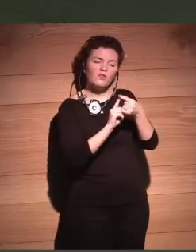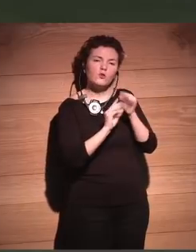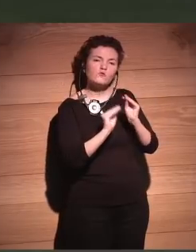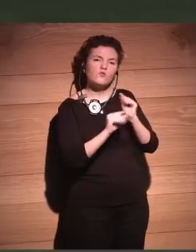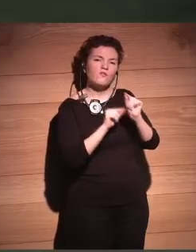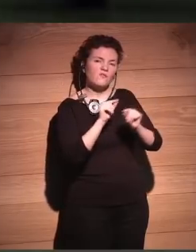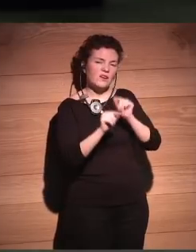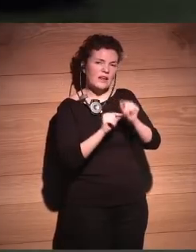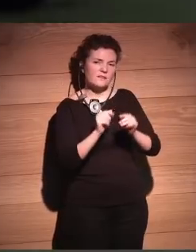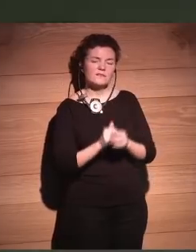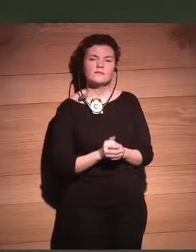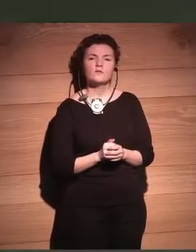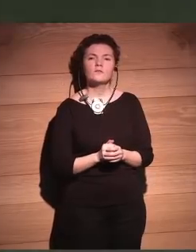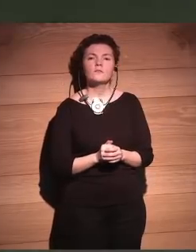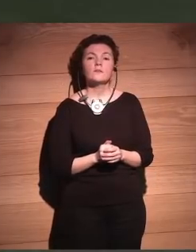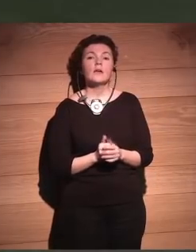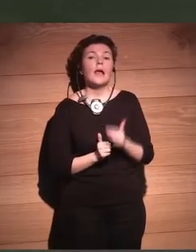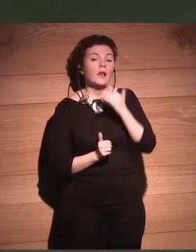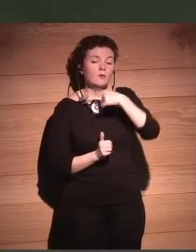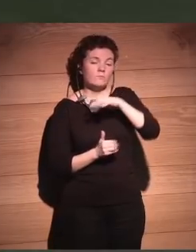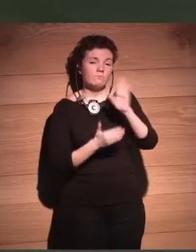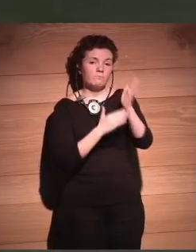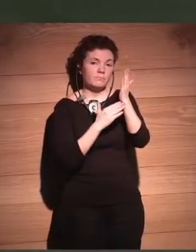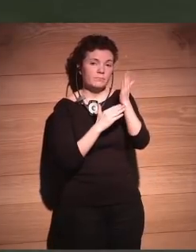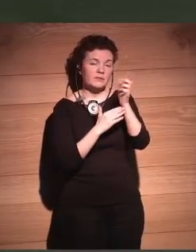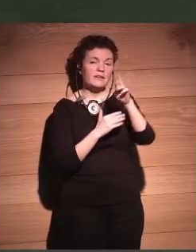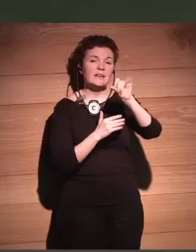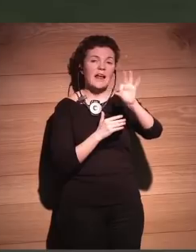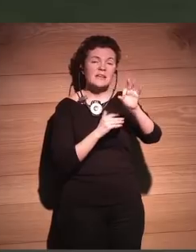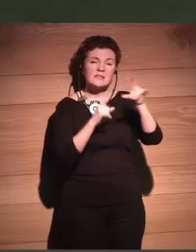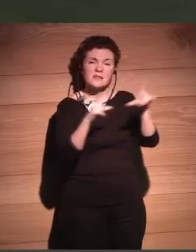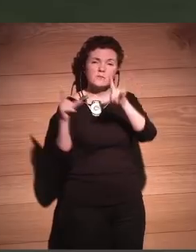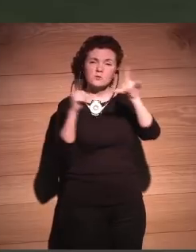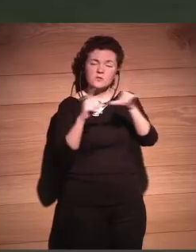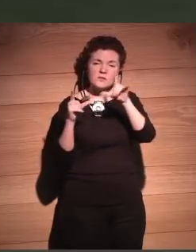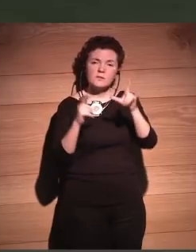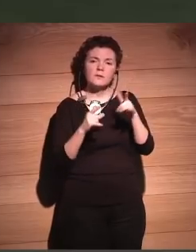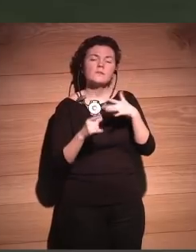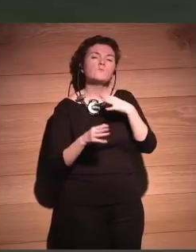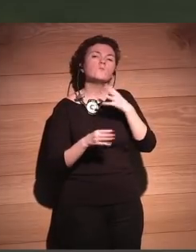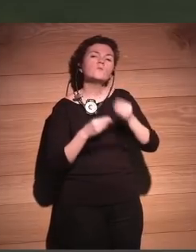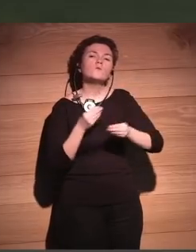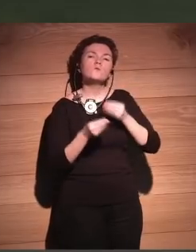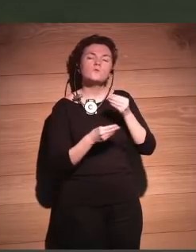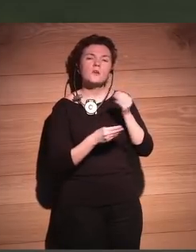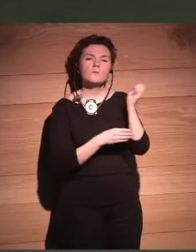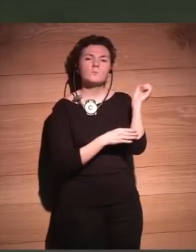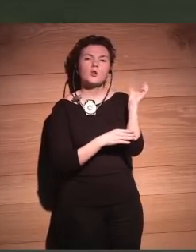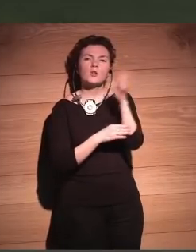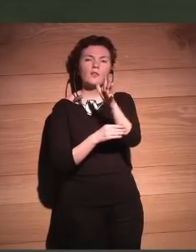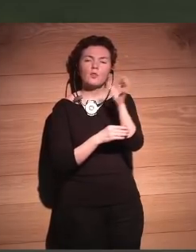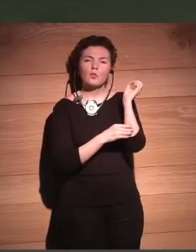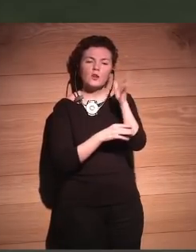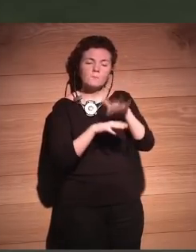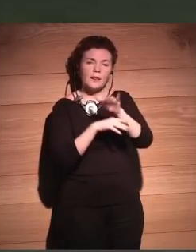virales. Y algo que nos ha mostrado Ras en sus diapositivas es que se pueden utilizar proyecciones para